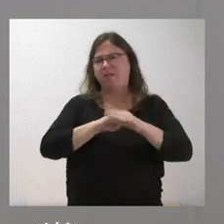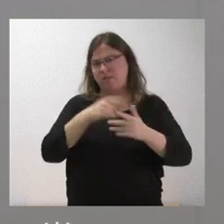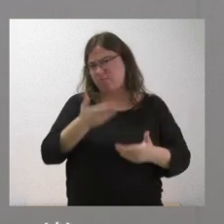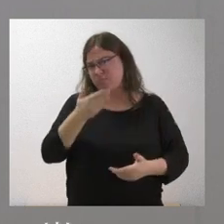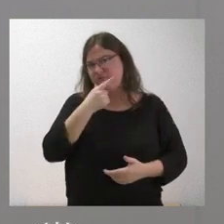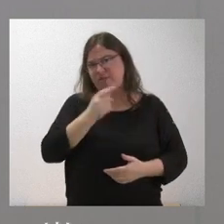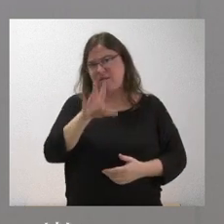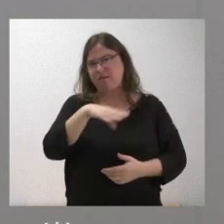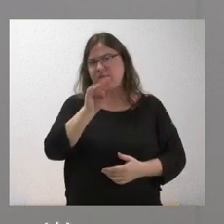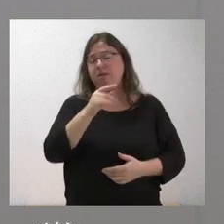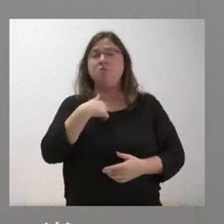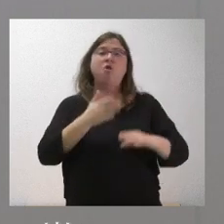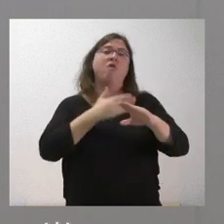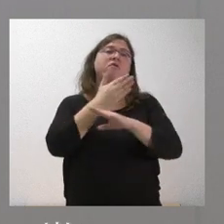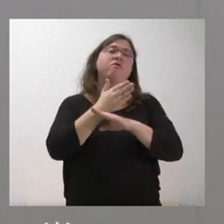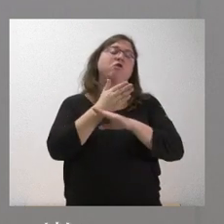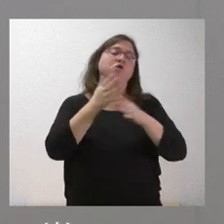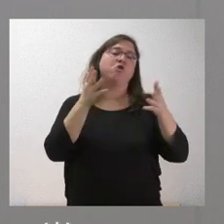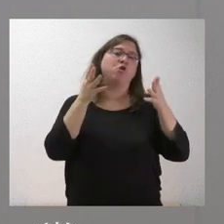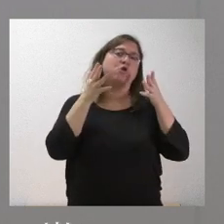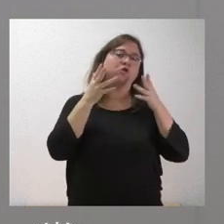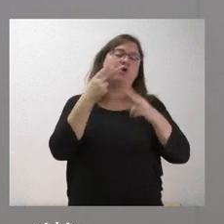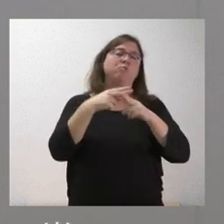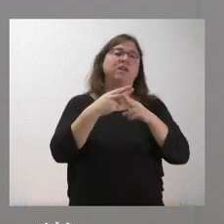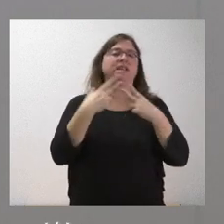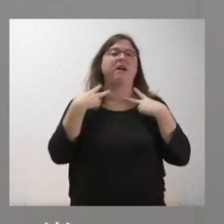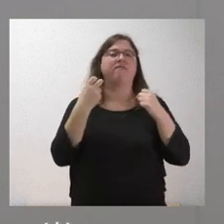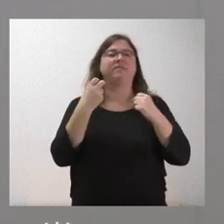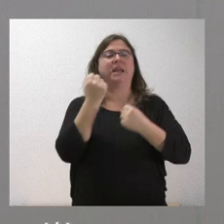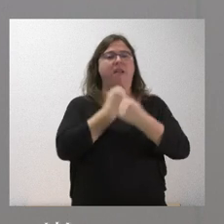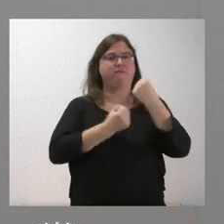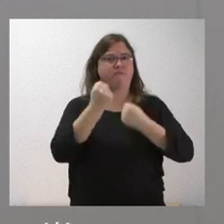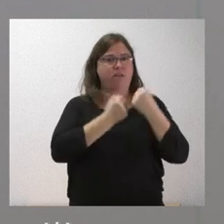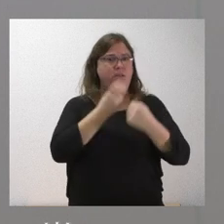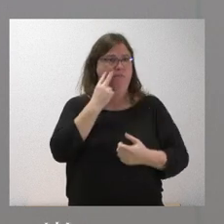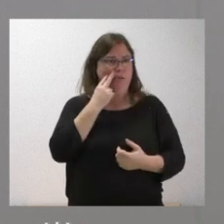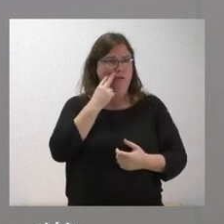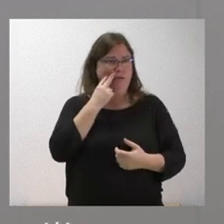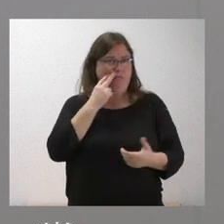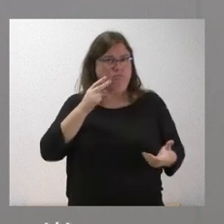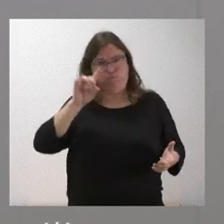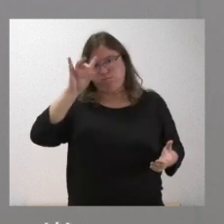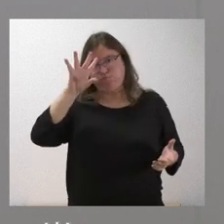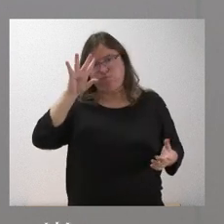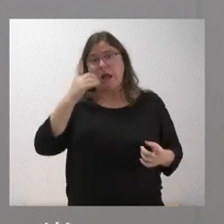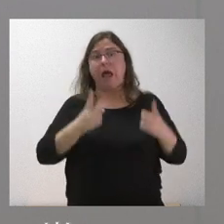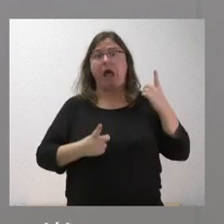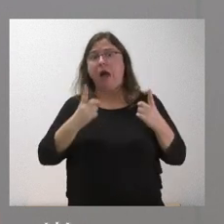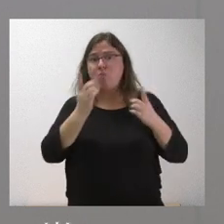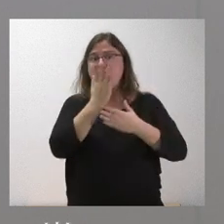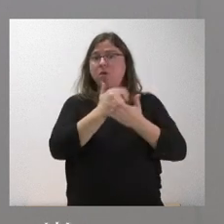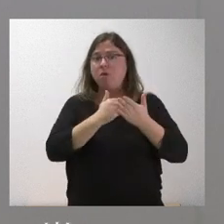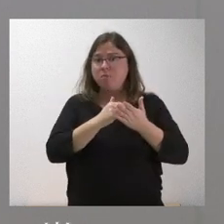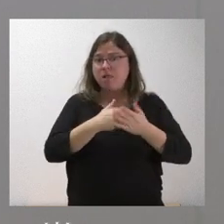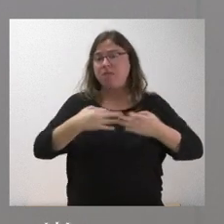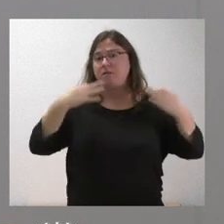que nosotros vayamos al consejo de política fiscal y financiera y veamos con estupor que alguna comunidad Autónoma se les ha